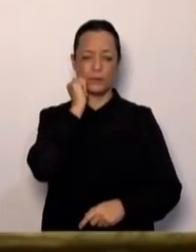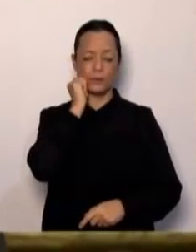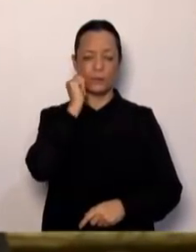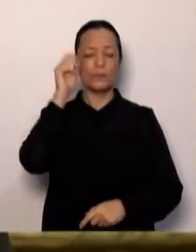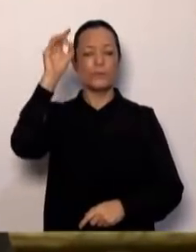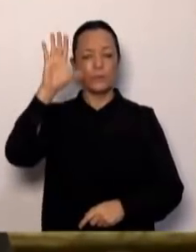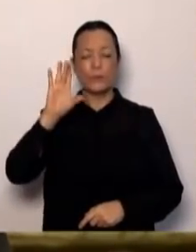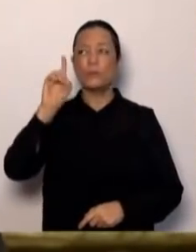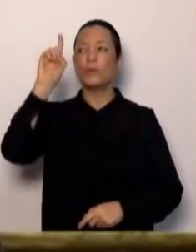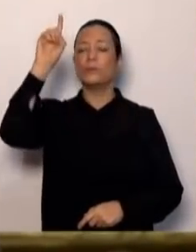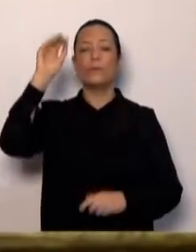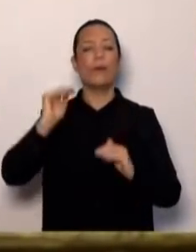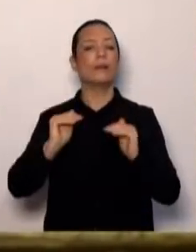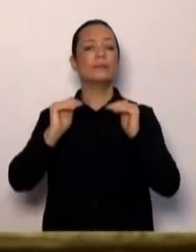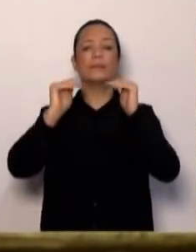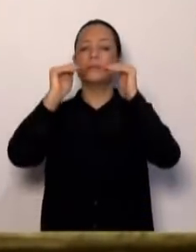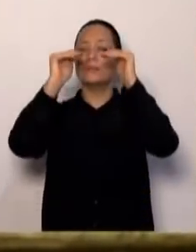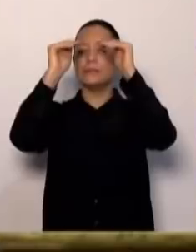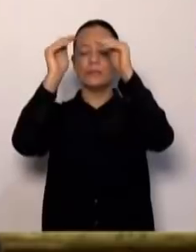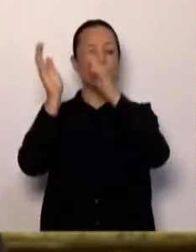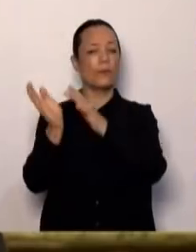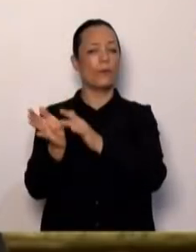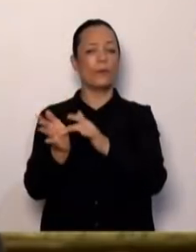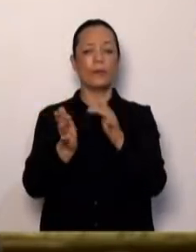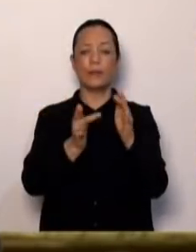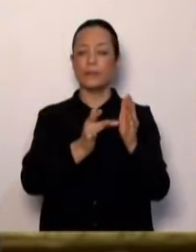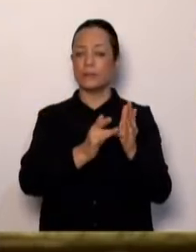Señor, solo tú, Altísimo,